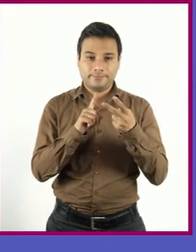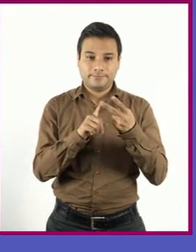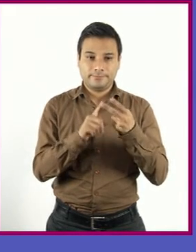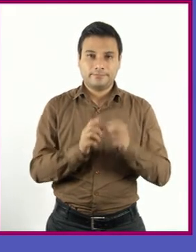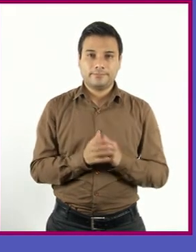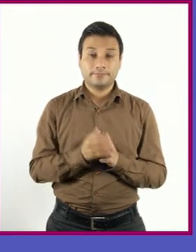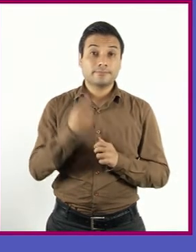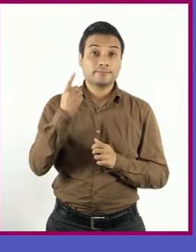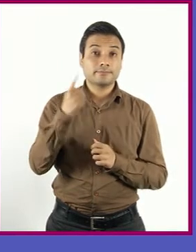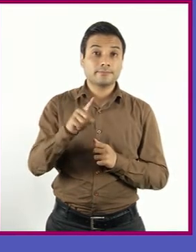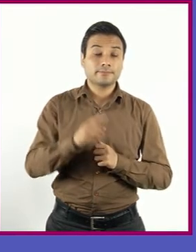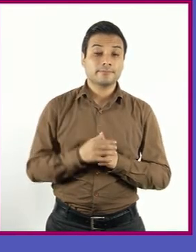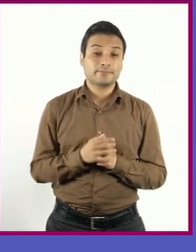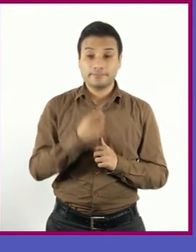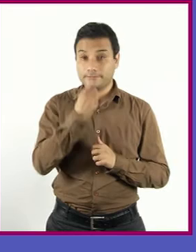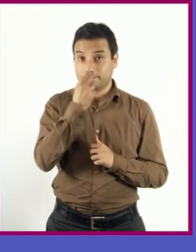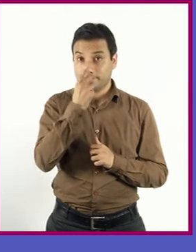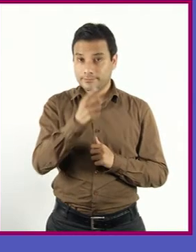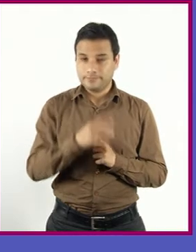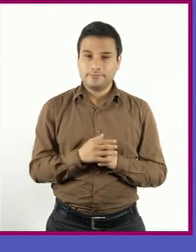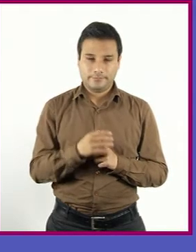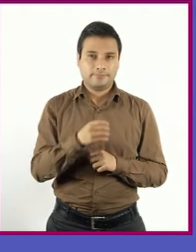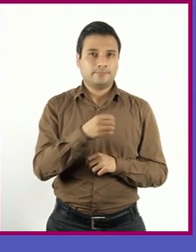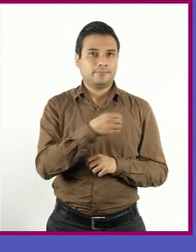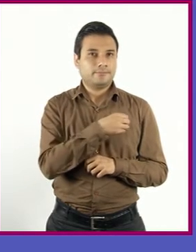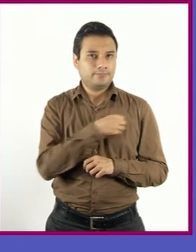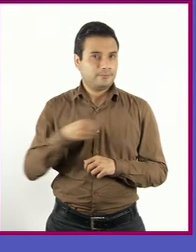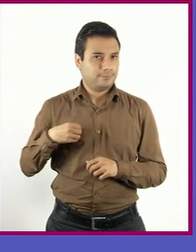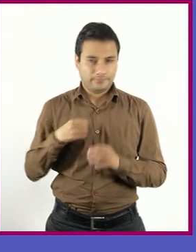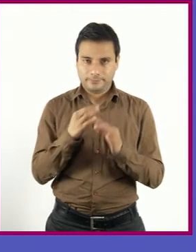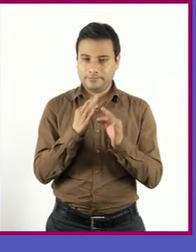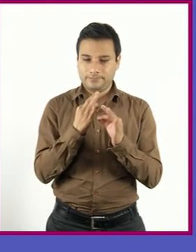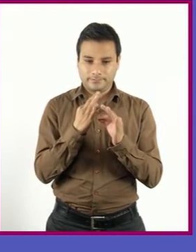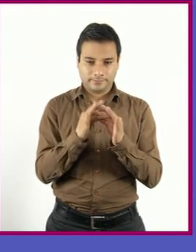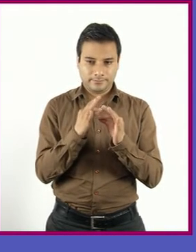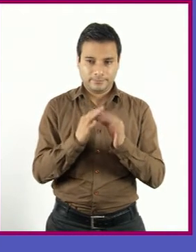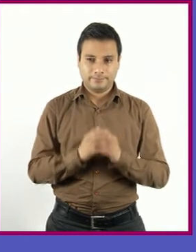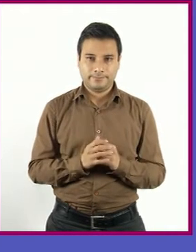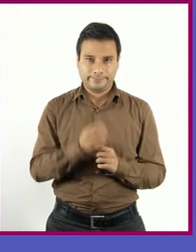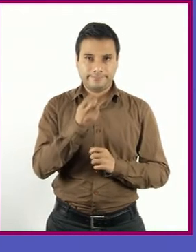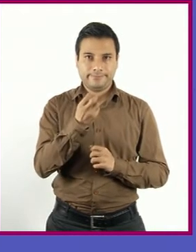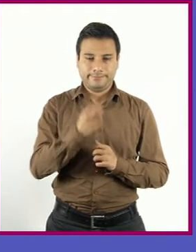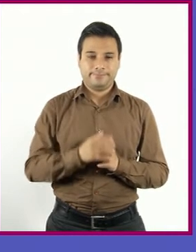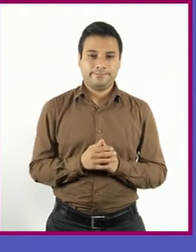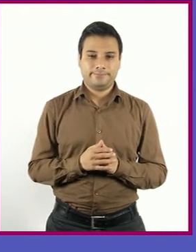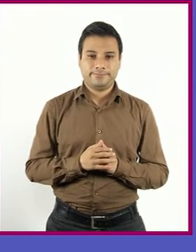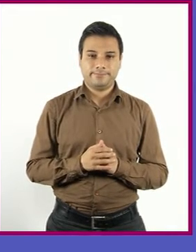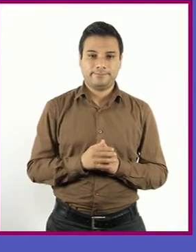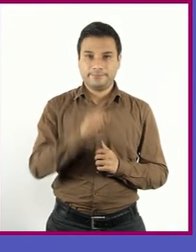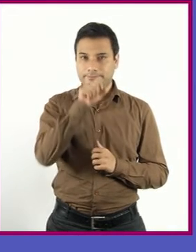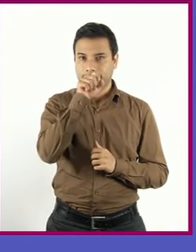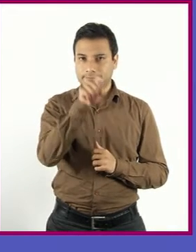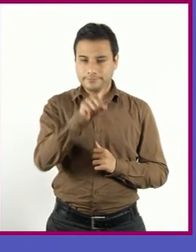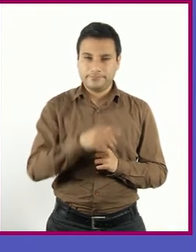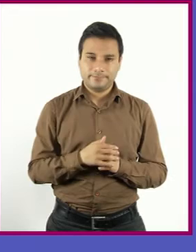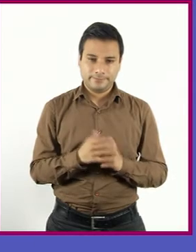es el imperativo, expresa una obligación que no admite excusa. Asimismo, encontramos de